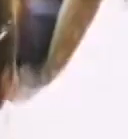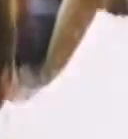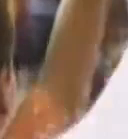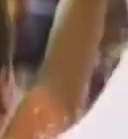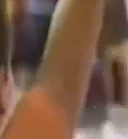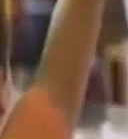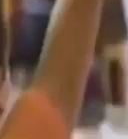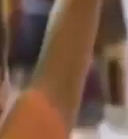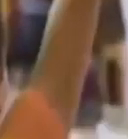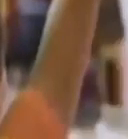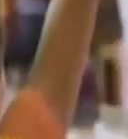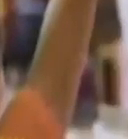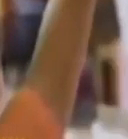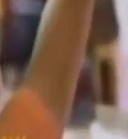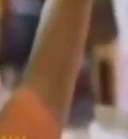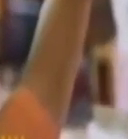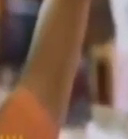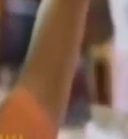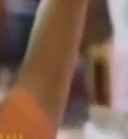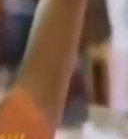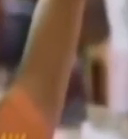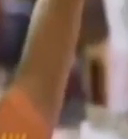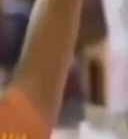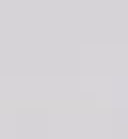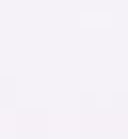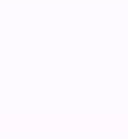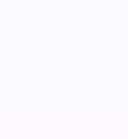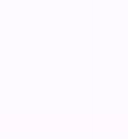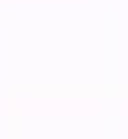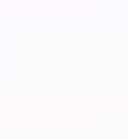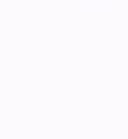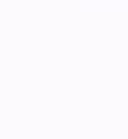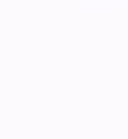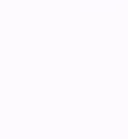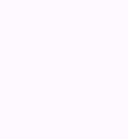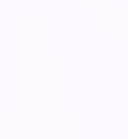A continuación, matemática, tercero básico.